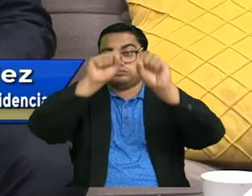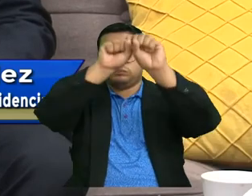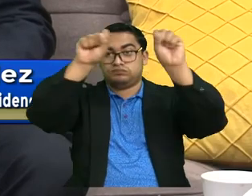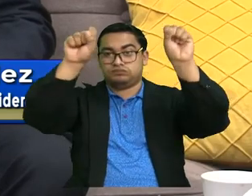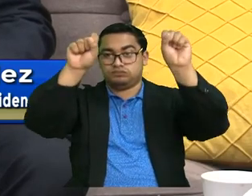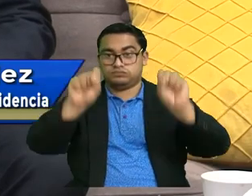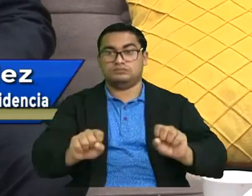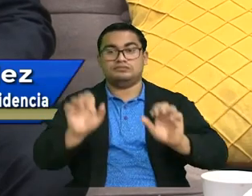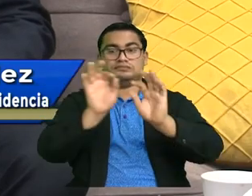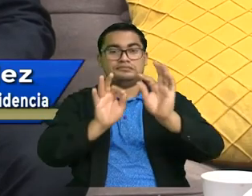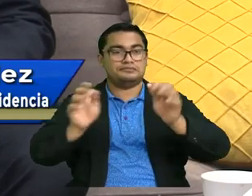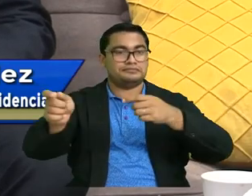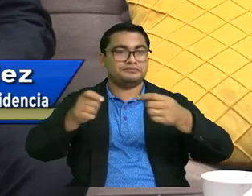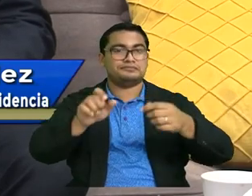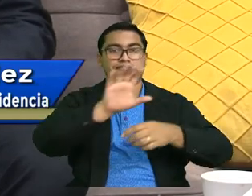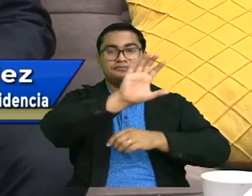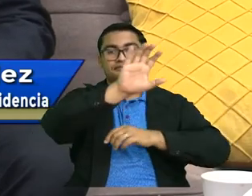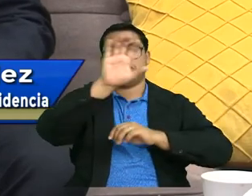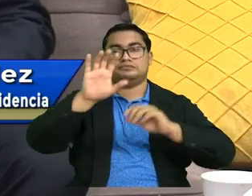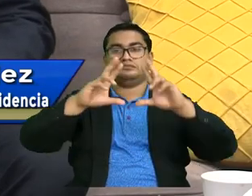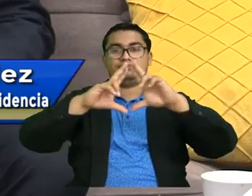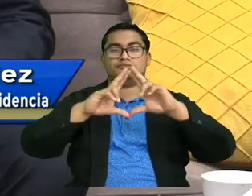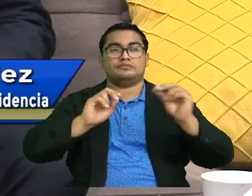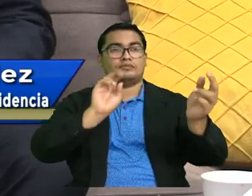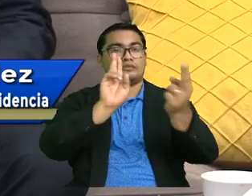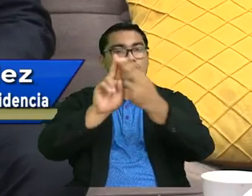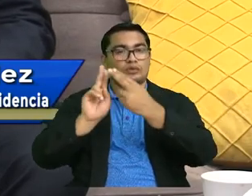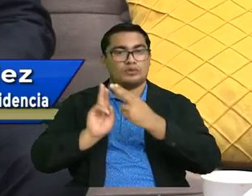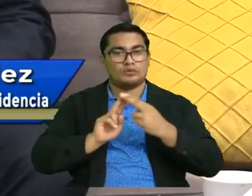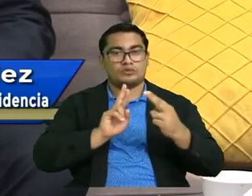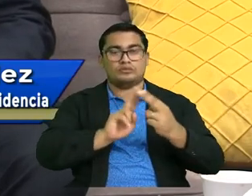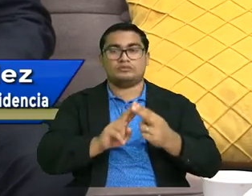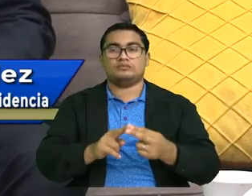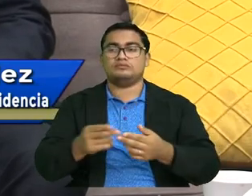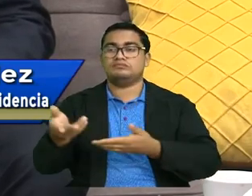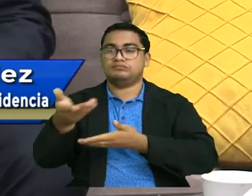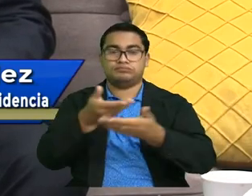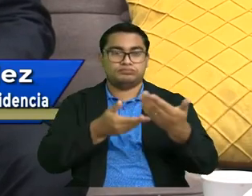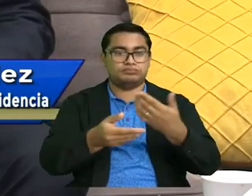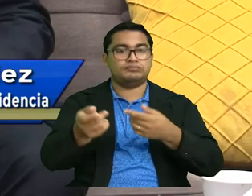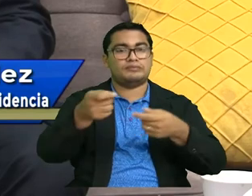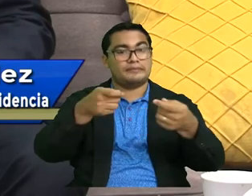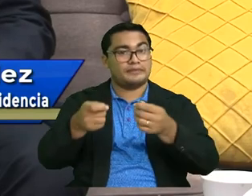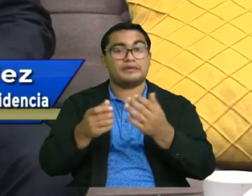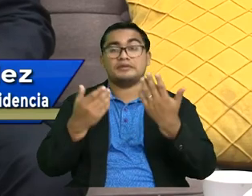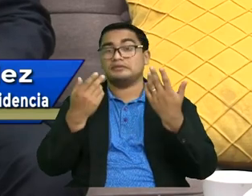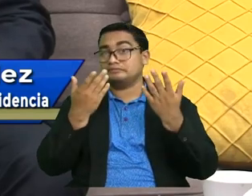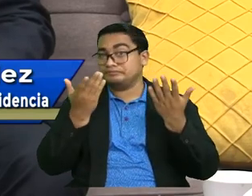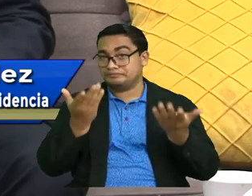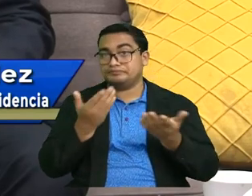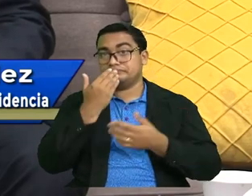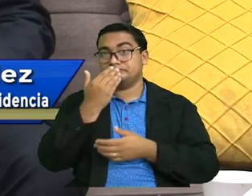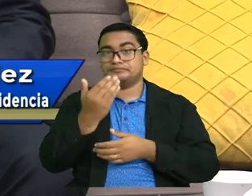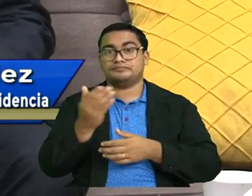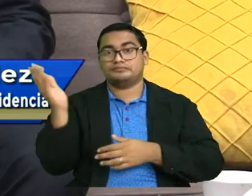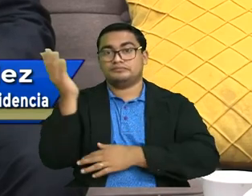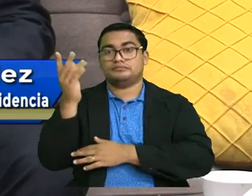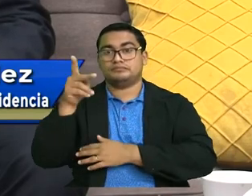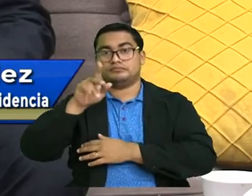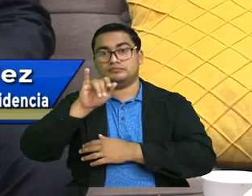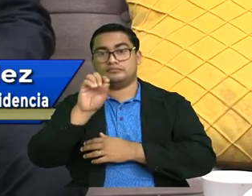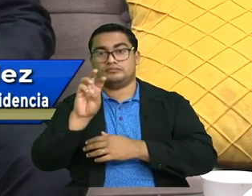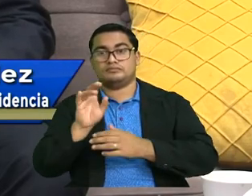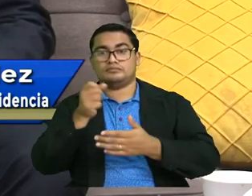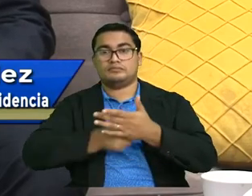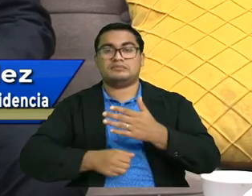sí, ferias locales, enlazamientos, rondas de negocio, y que, bueno, la Expo PYME es ese